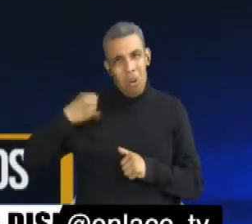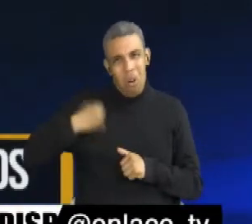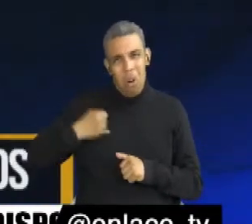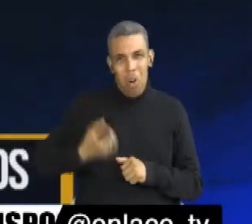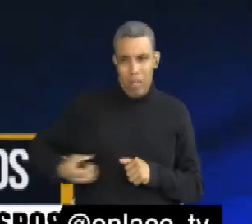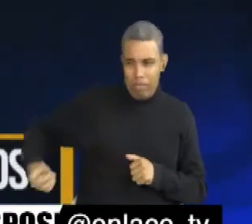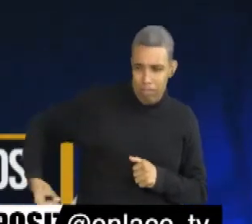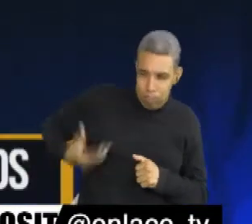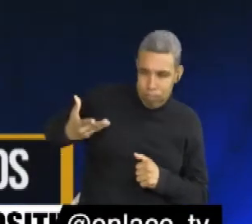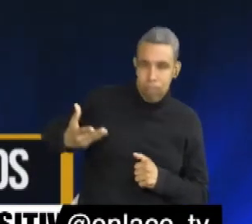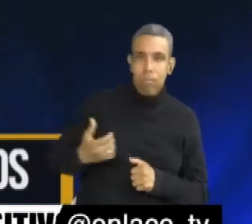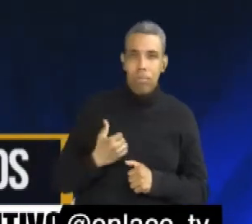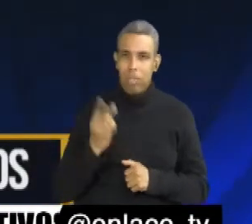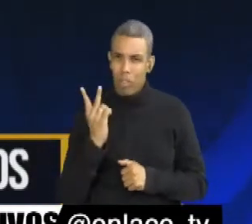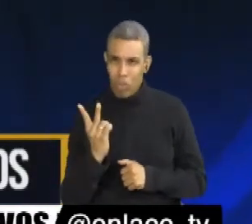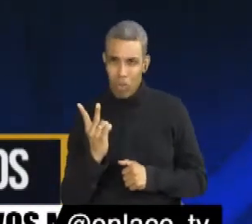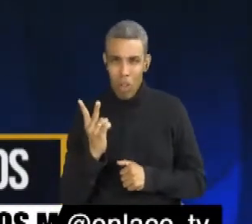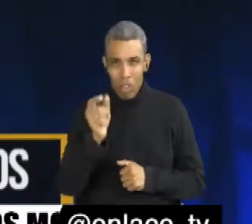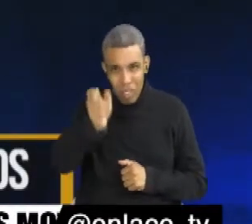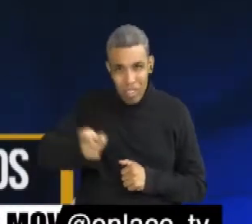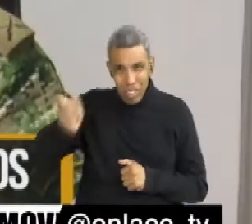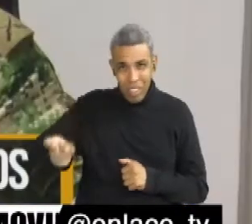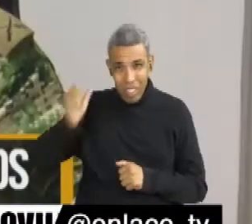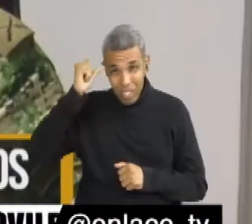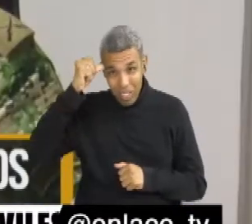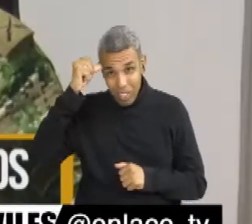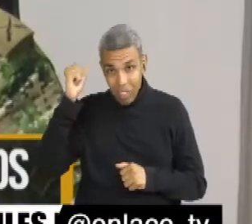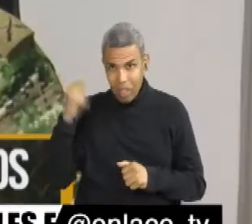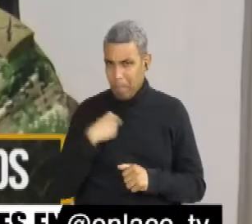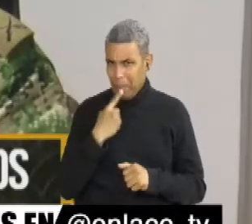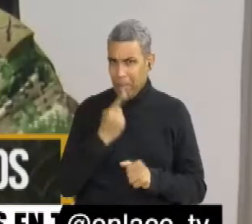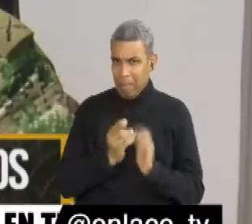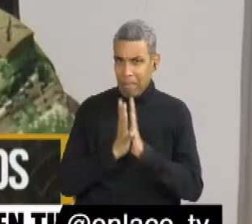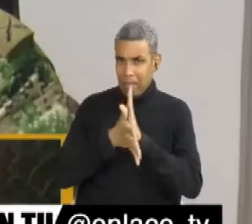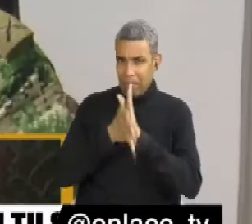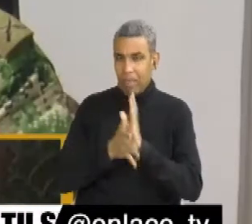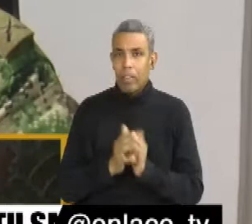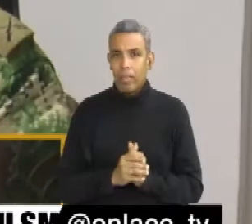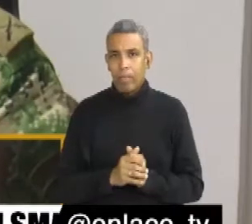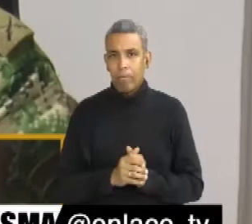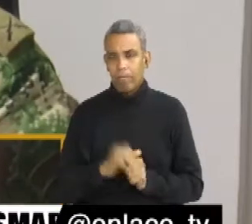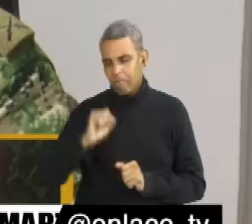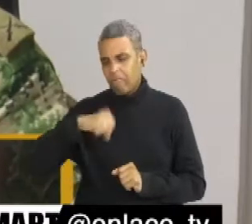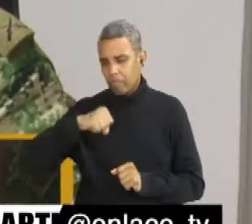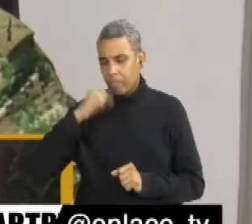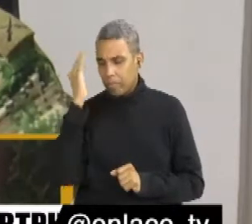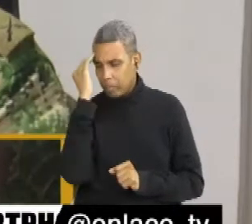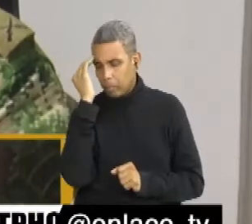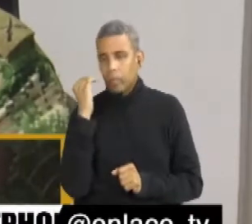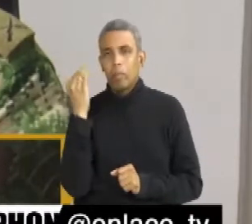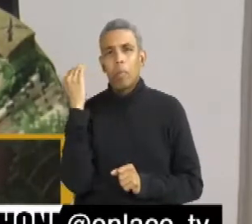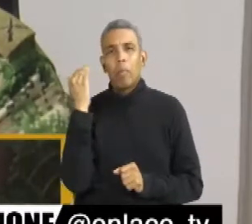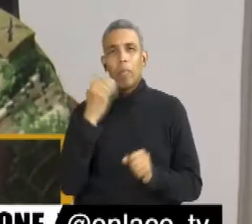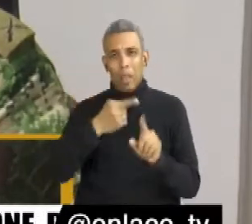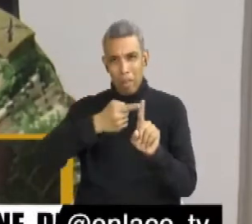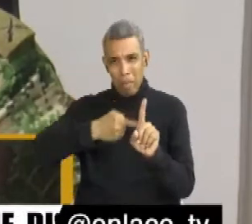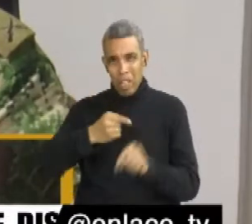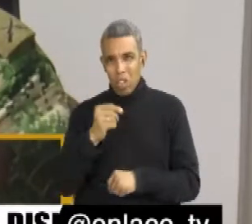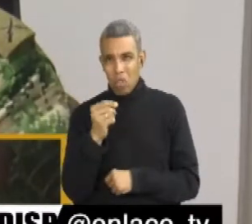dos de sus soldados resultaron quemados. La situación ocurrió el 1 de junio de este mes, donde más o menos como a las